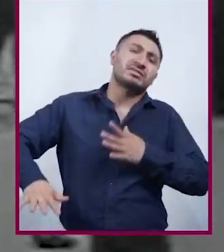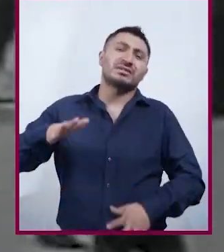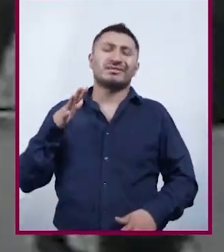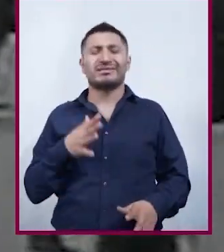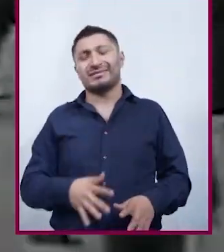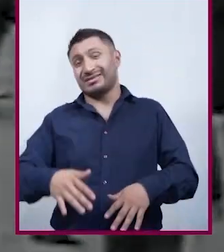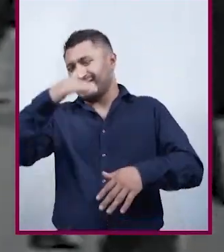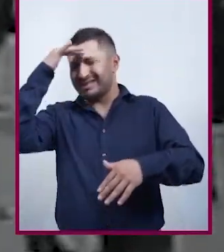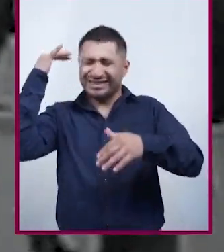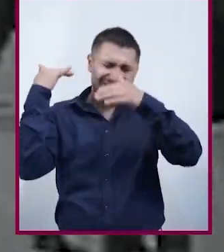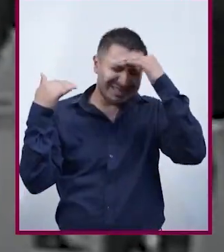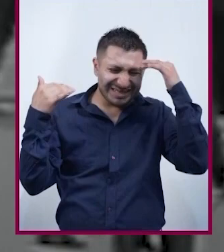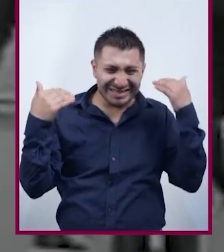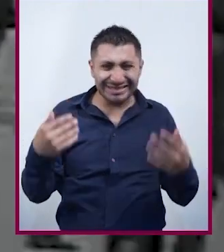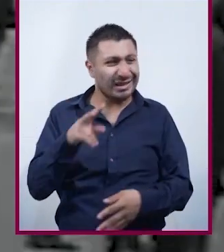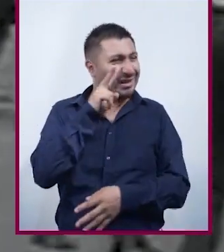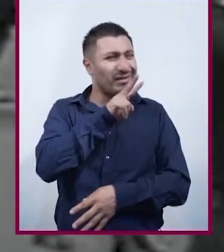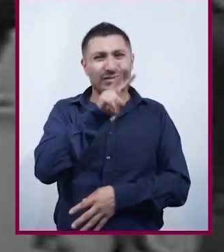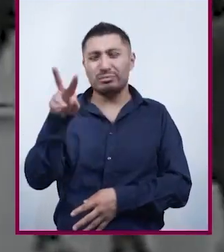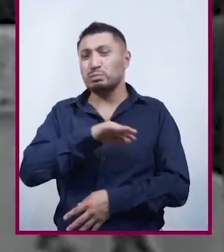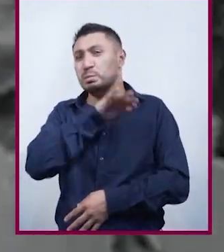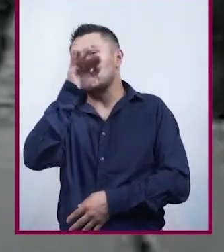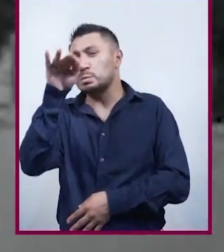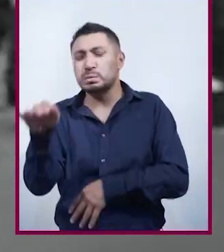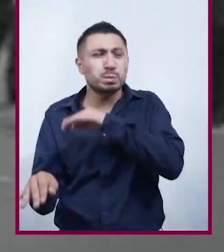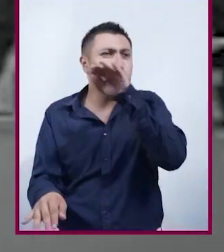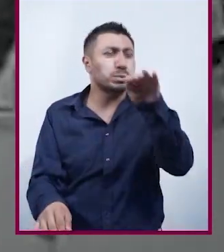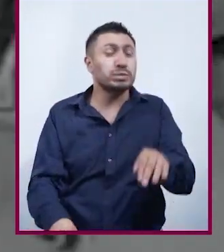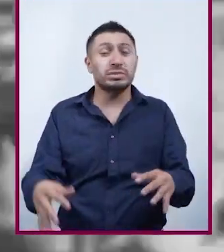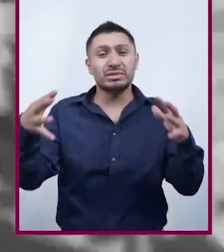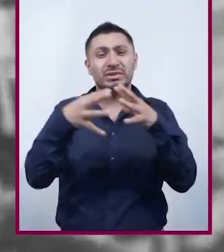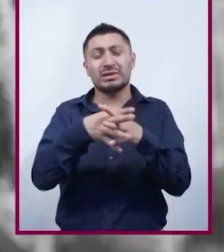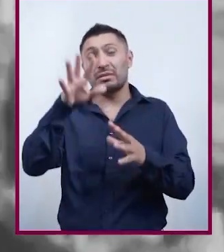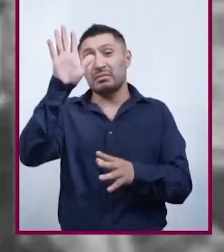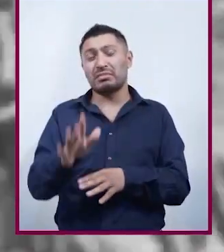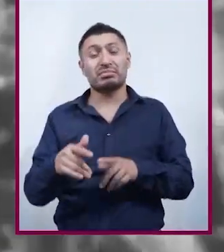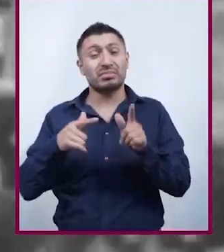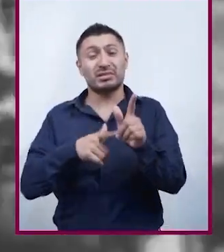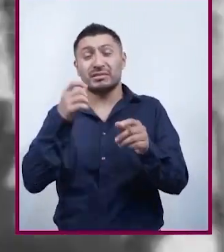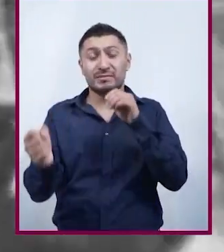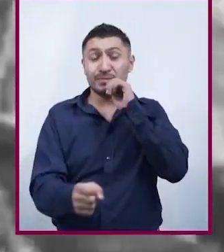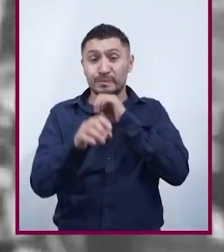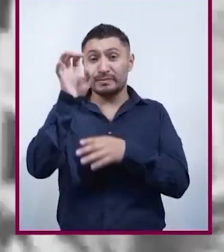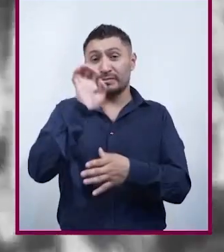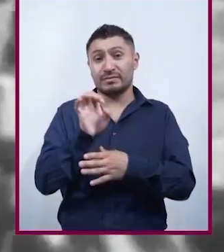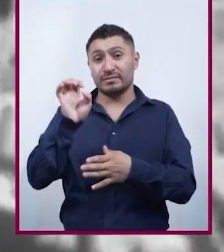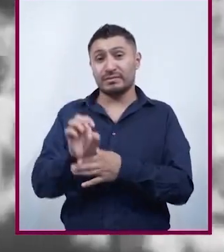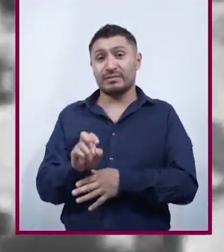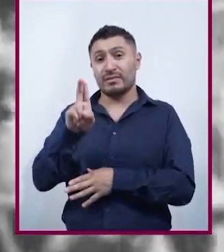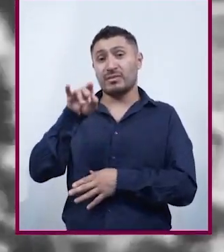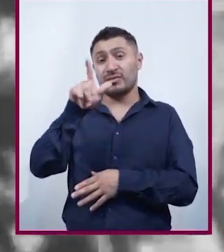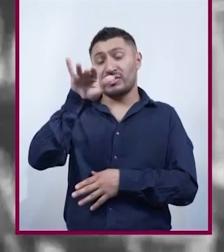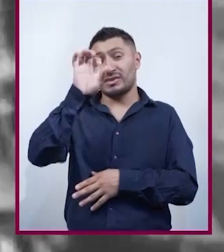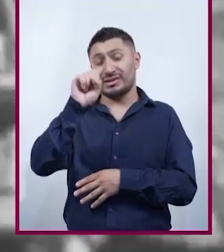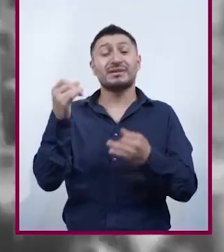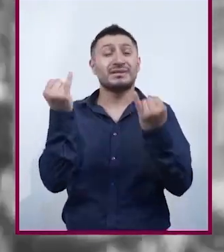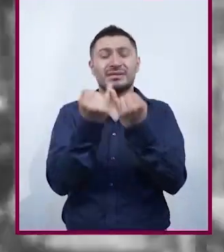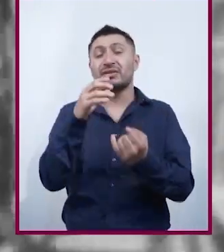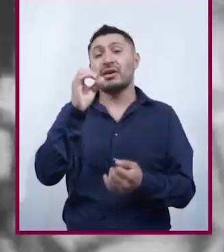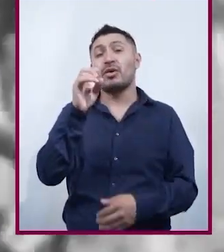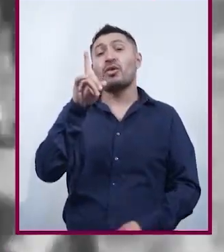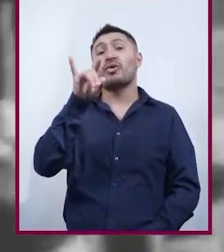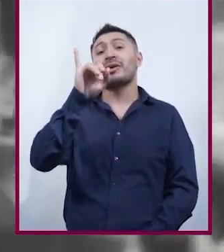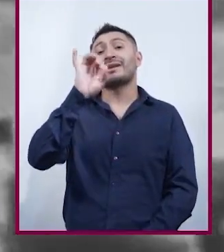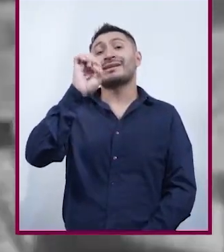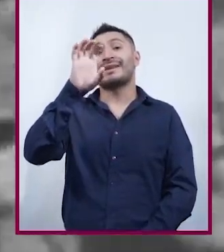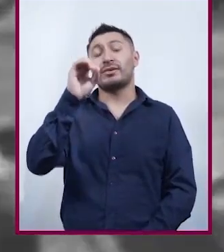de ver tanta muerte. La guerra parecía no tener fin. Fue entonces cuando a Ulises, también conocido como Odiseo,